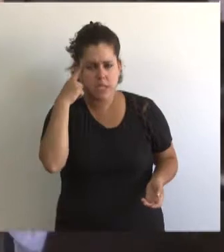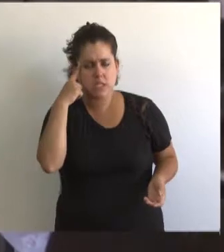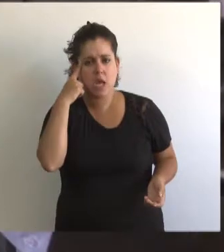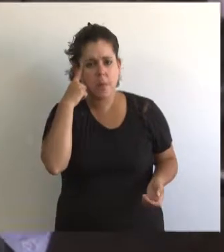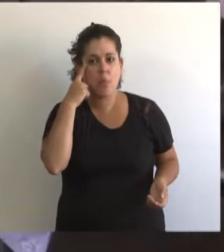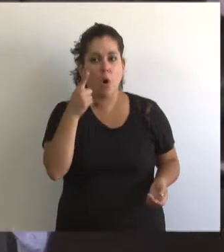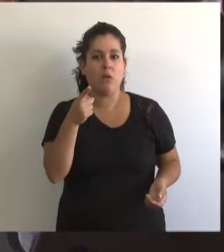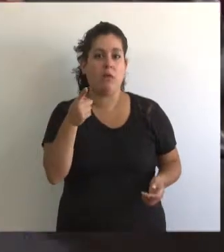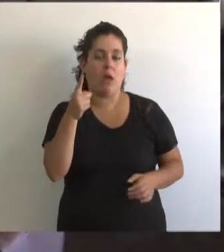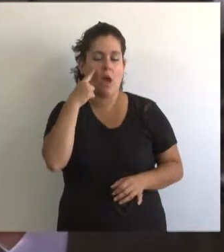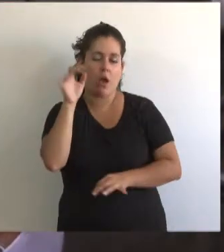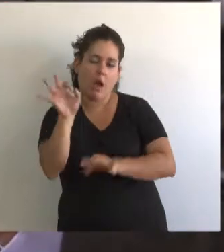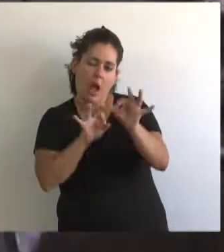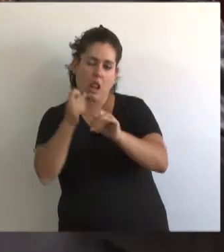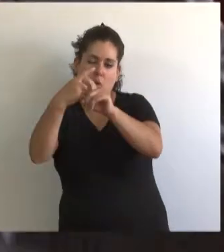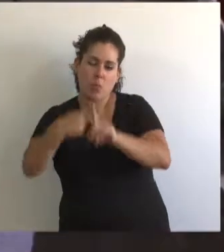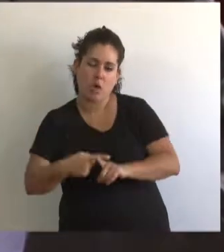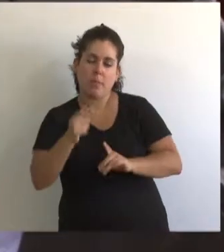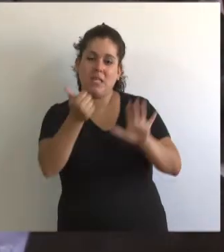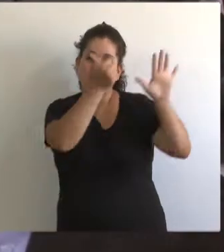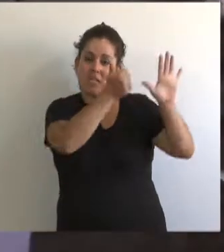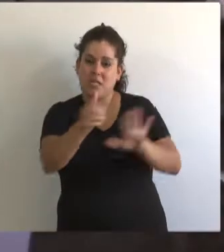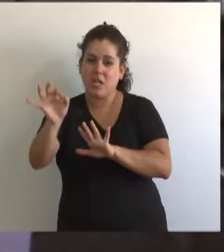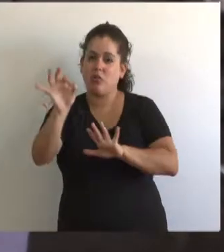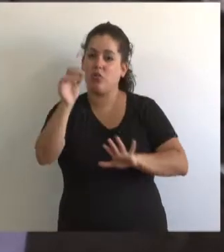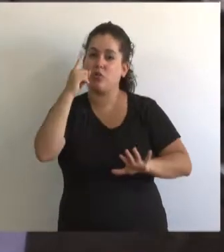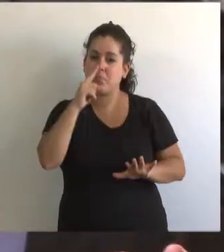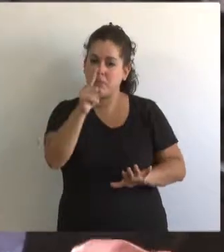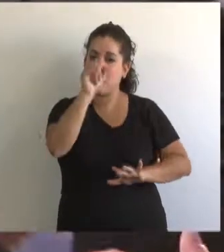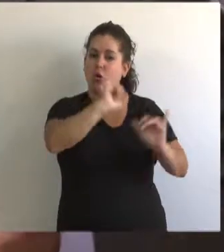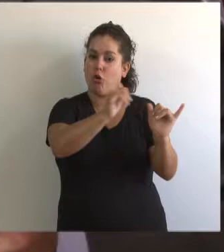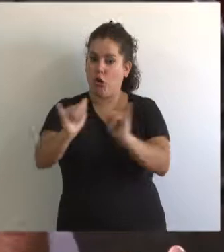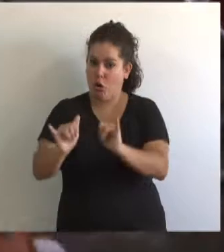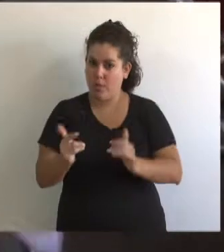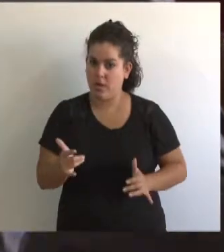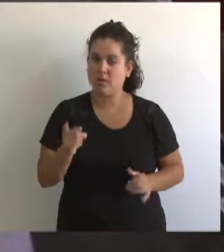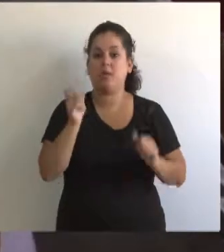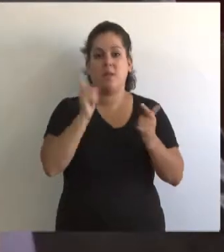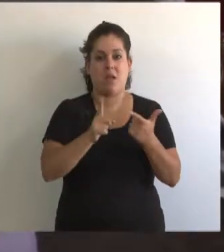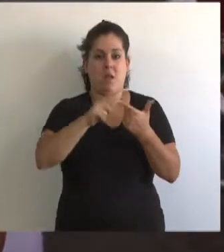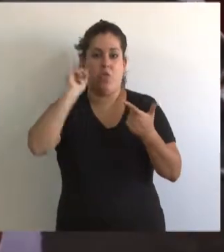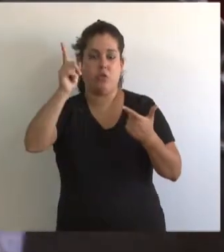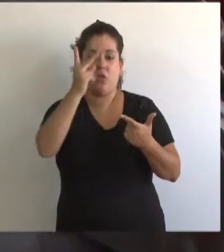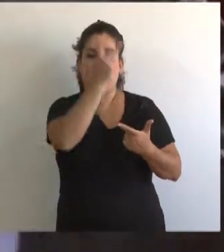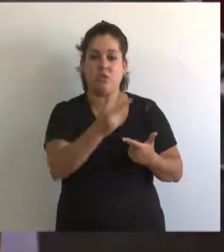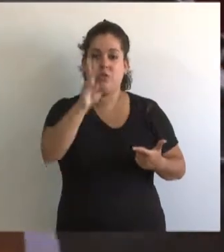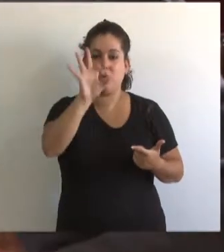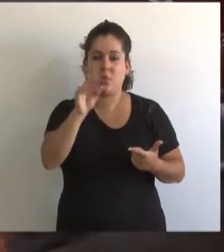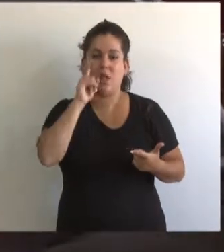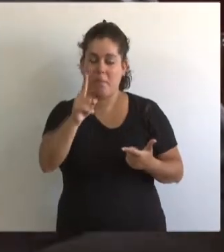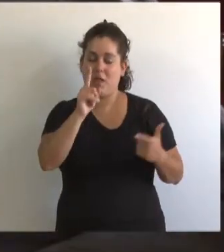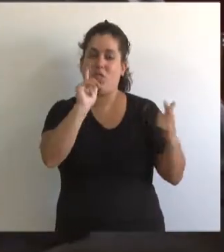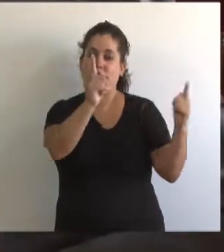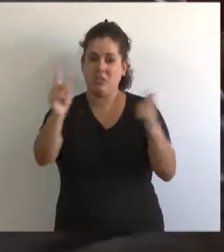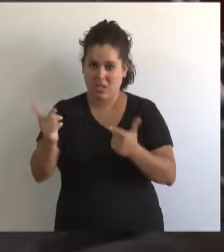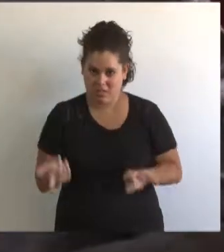pensamos que el cálculo que hemos hecho son 600.000 jóvenes. A los docentes,